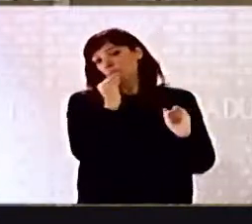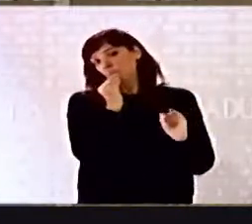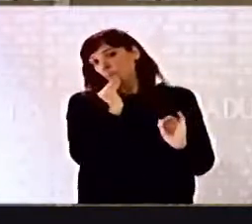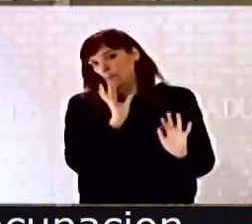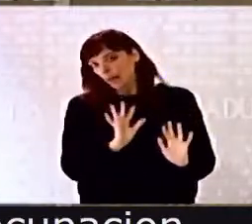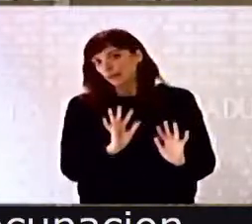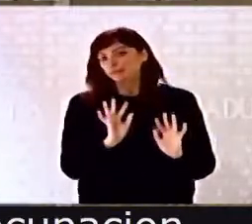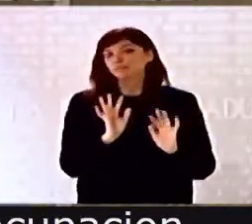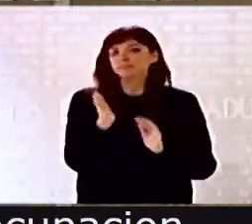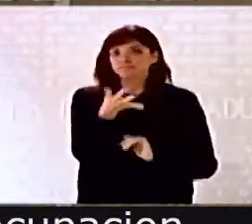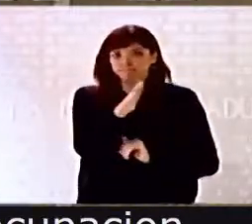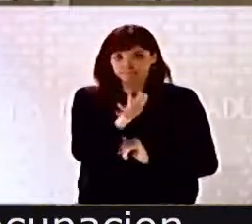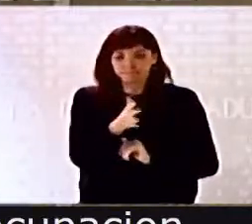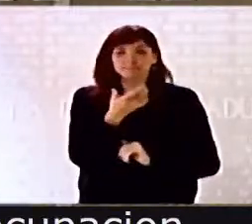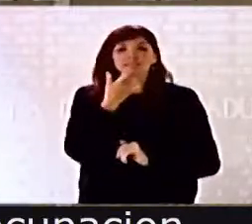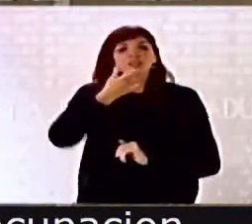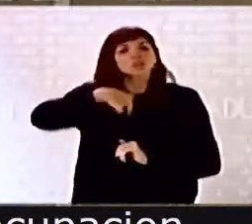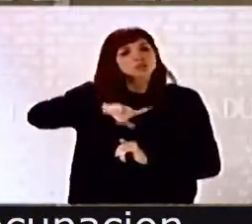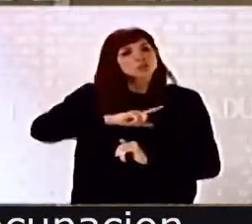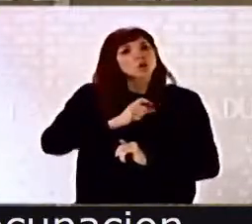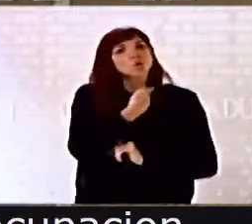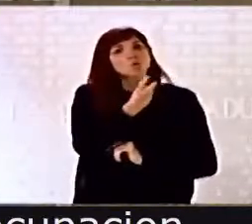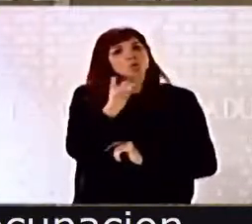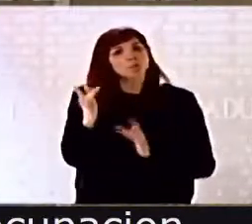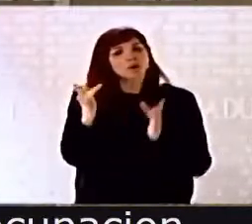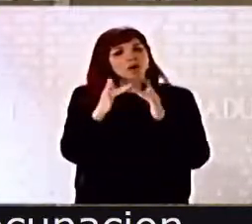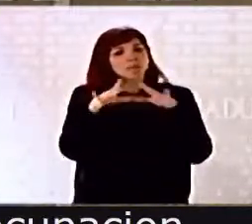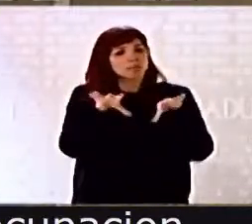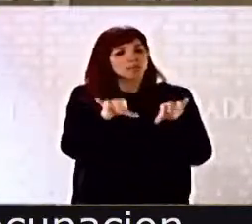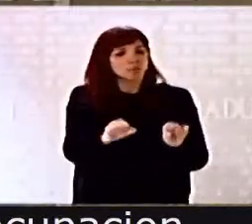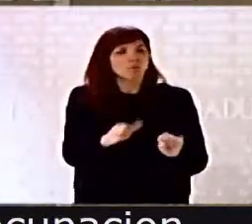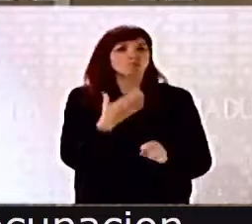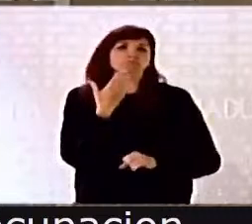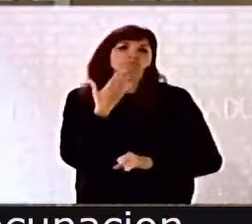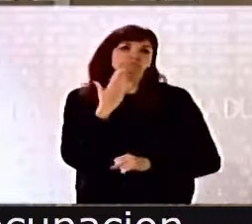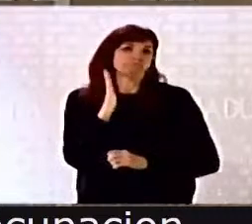si tenemos unas cifras adecuadas,